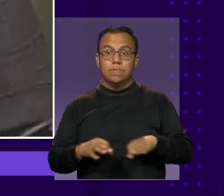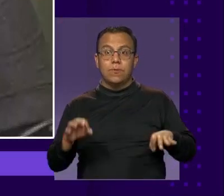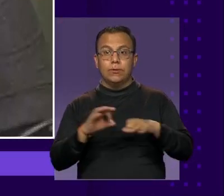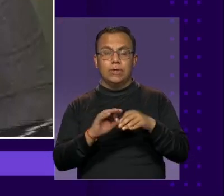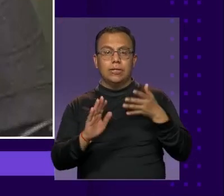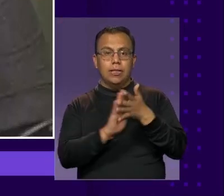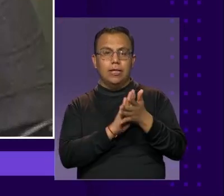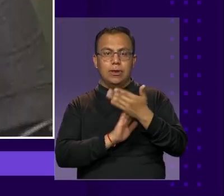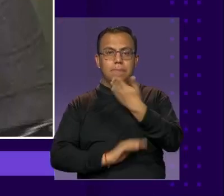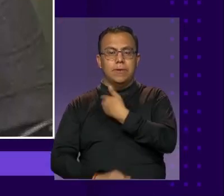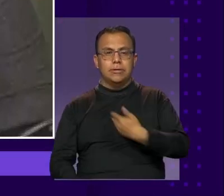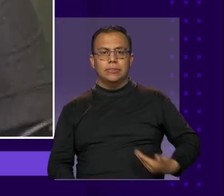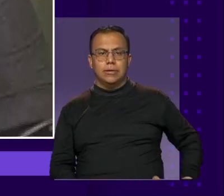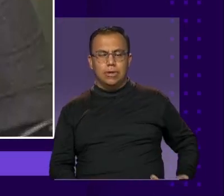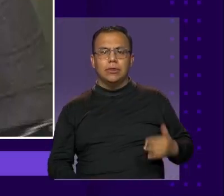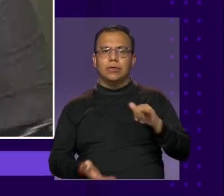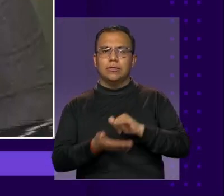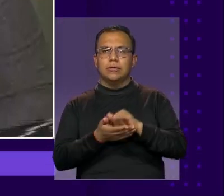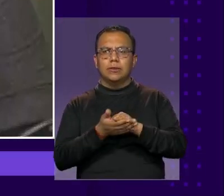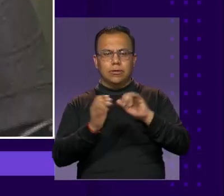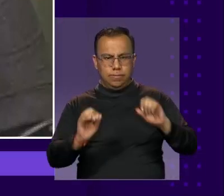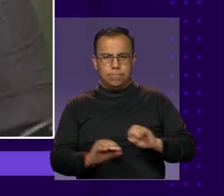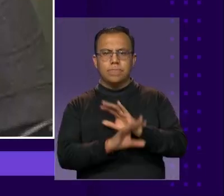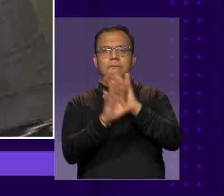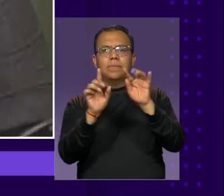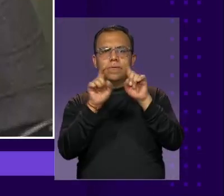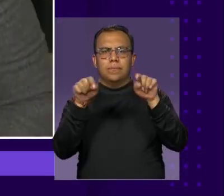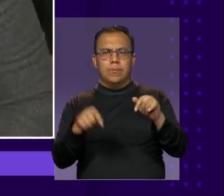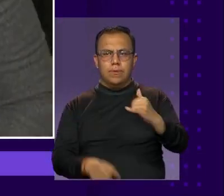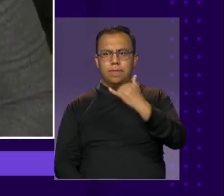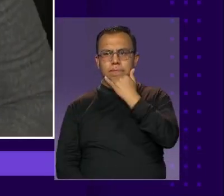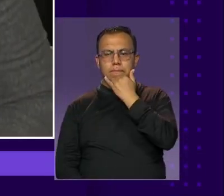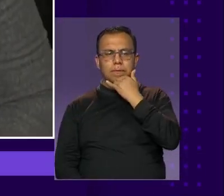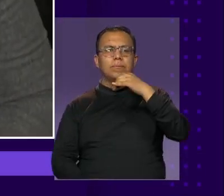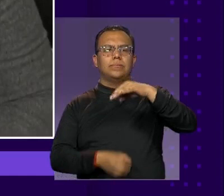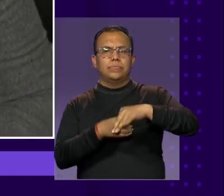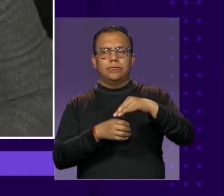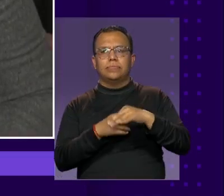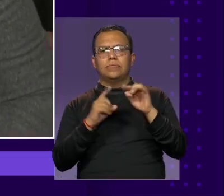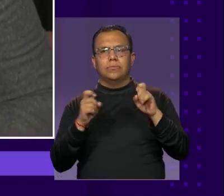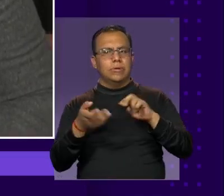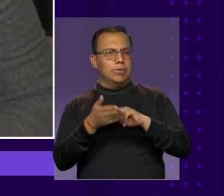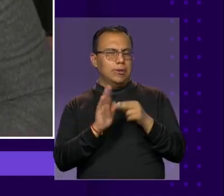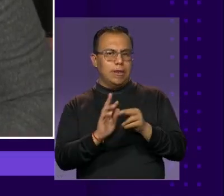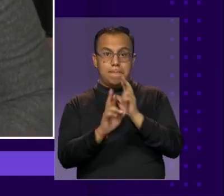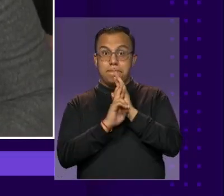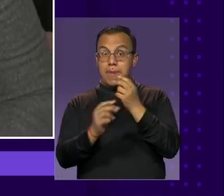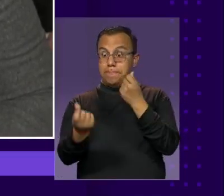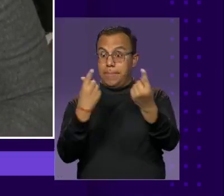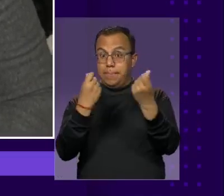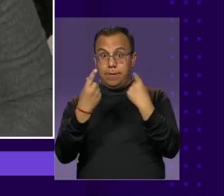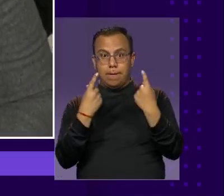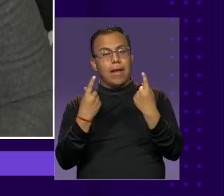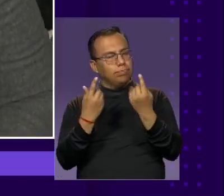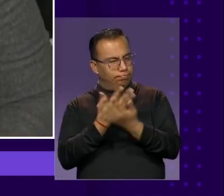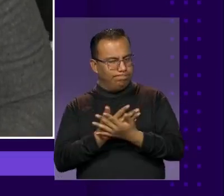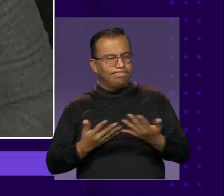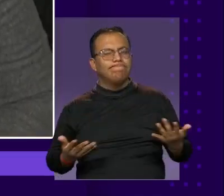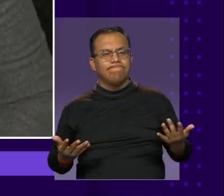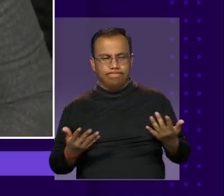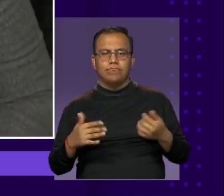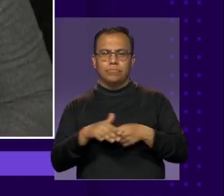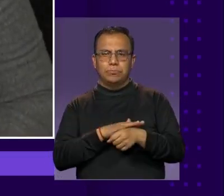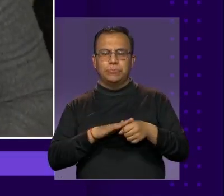del presidente de la Corte Suprema, Gerson Chaverra, esclareciendo un poco más de lo que sucedió en la votación. Sin embargo, no quiso responder las preguntas y hay bastantes sobre